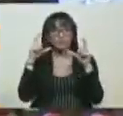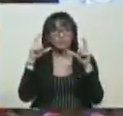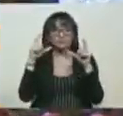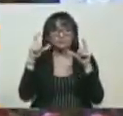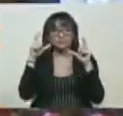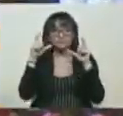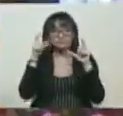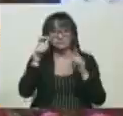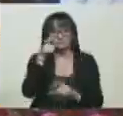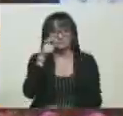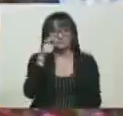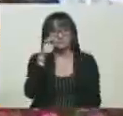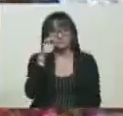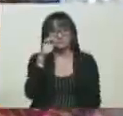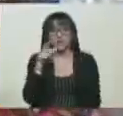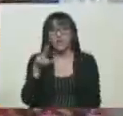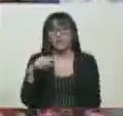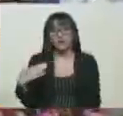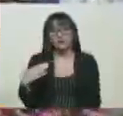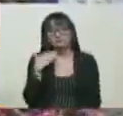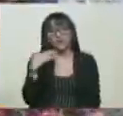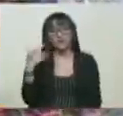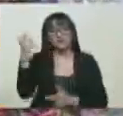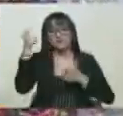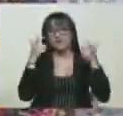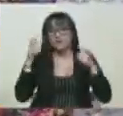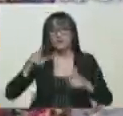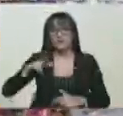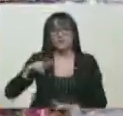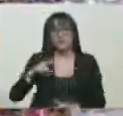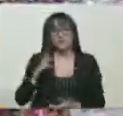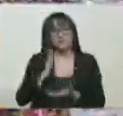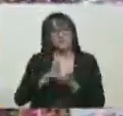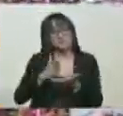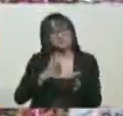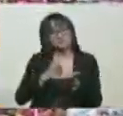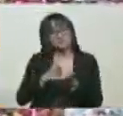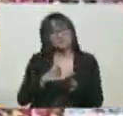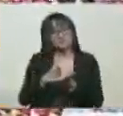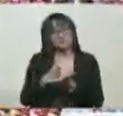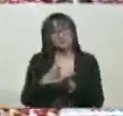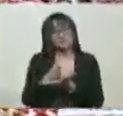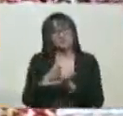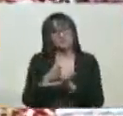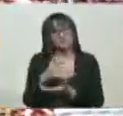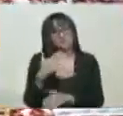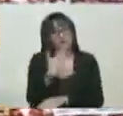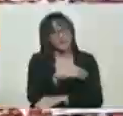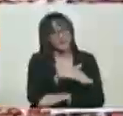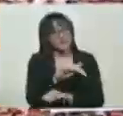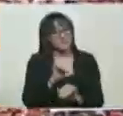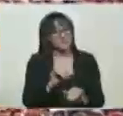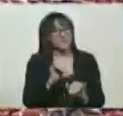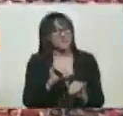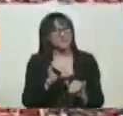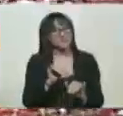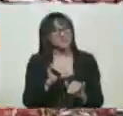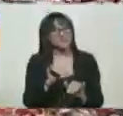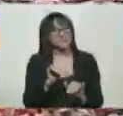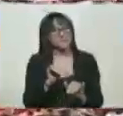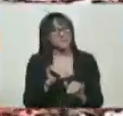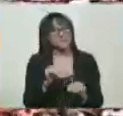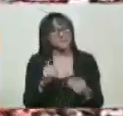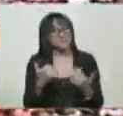que nunca le falló a nuestro comandante Chávez. En esta misma avenida, en Juncal,